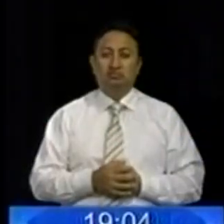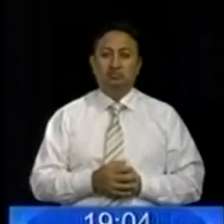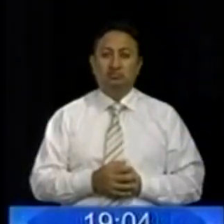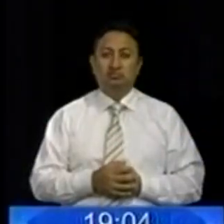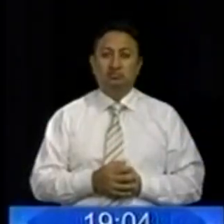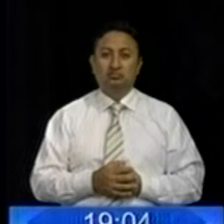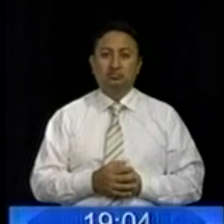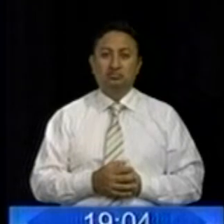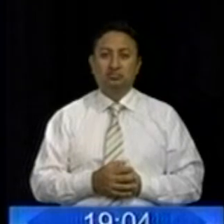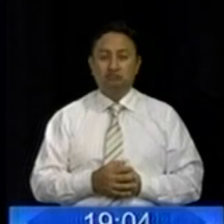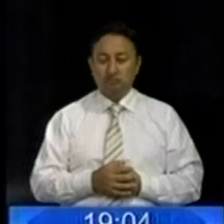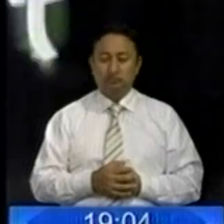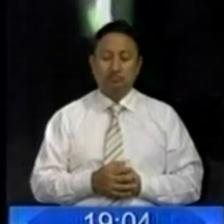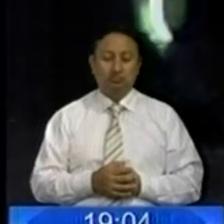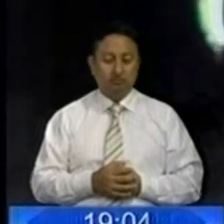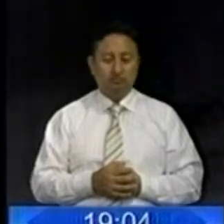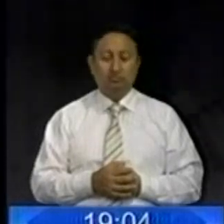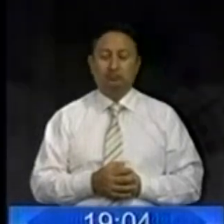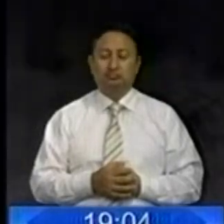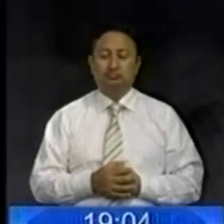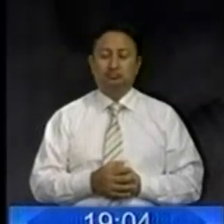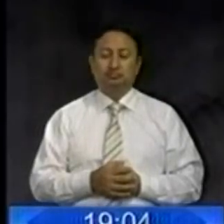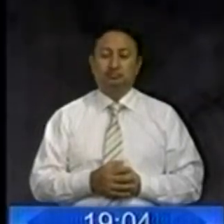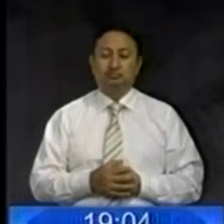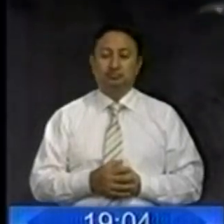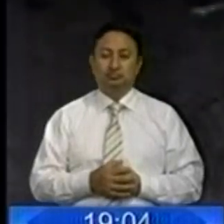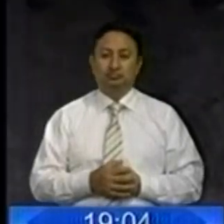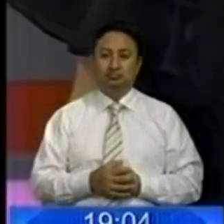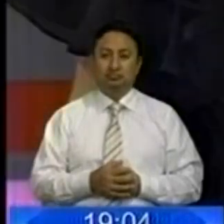desde la provincia del carchi informa miriam henríquez